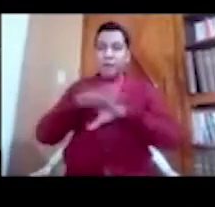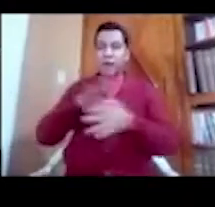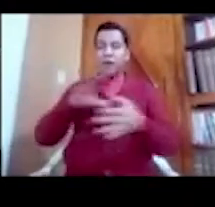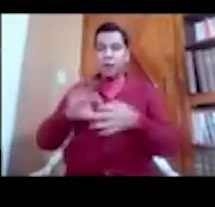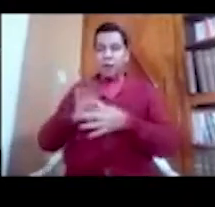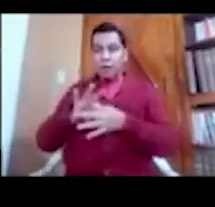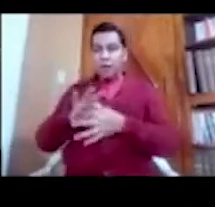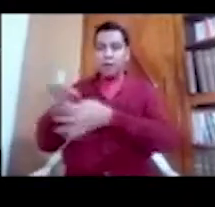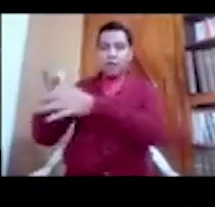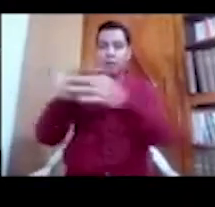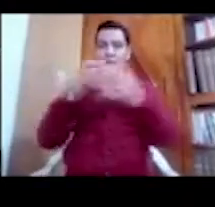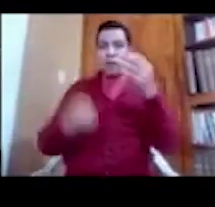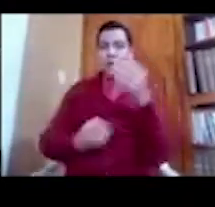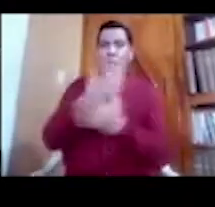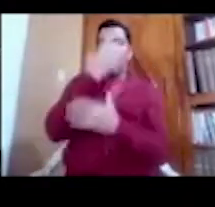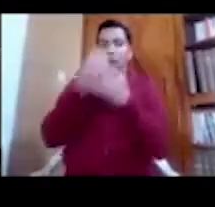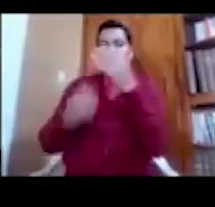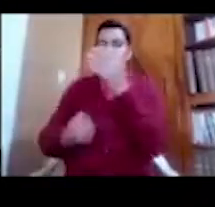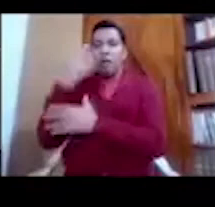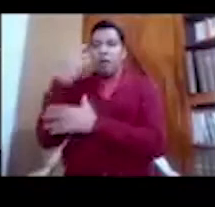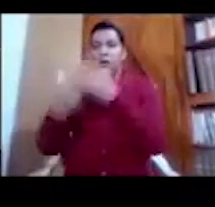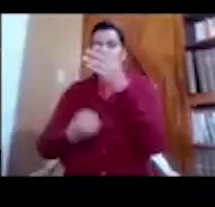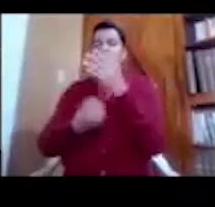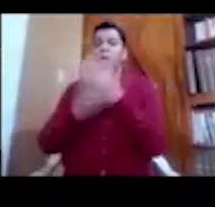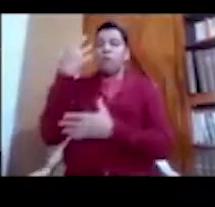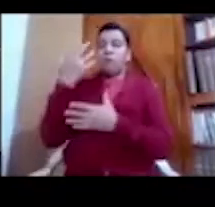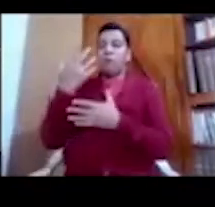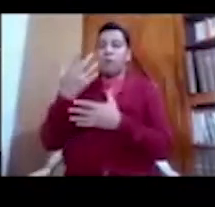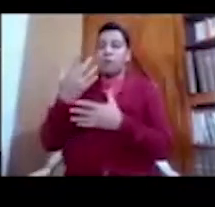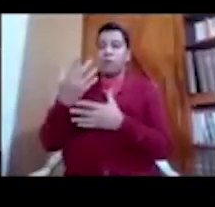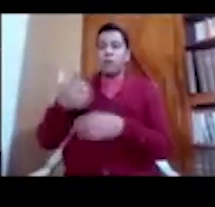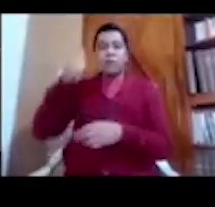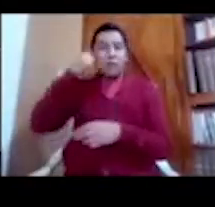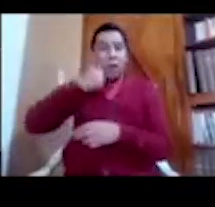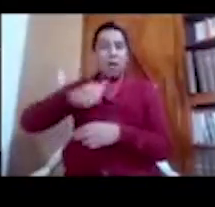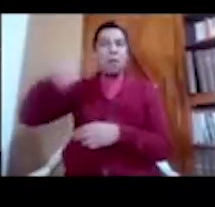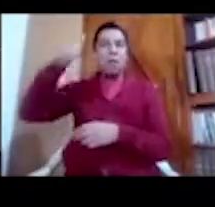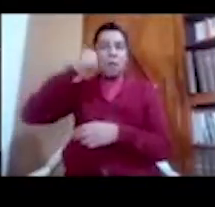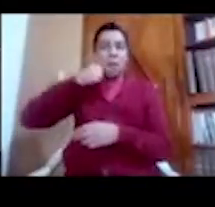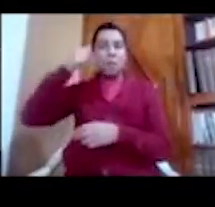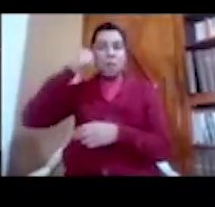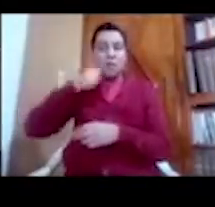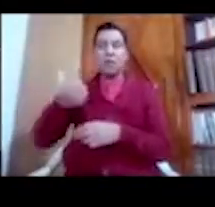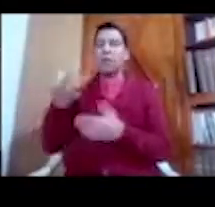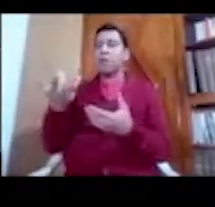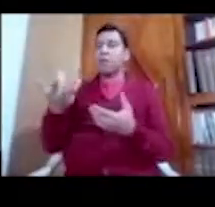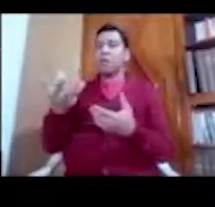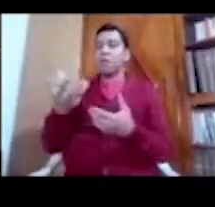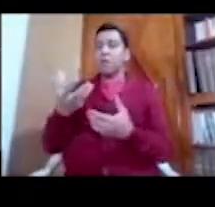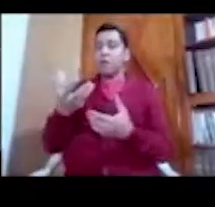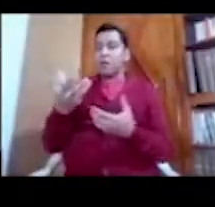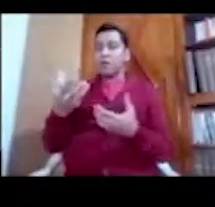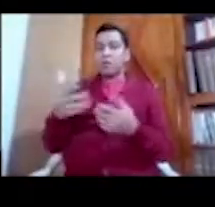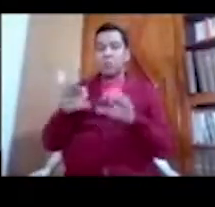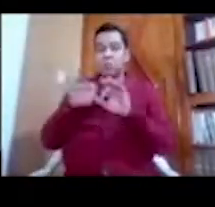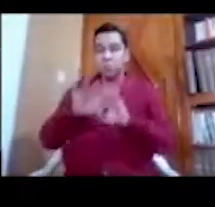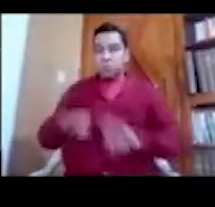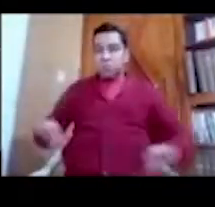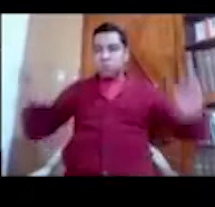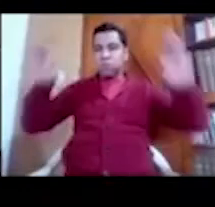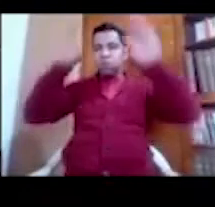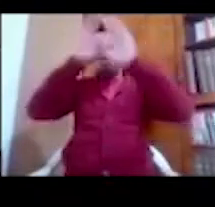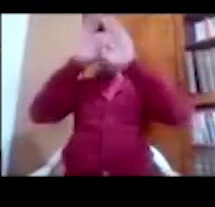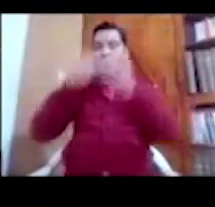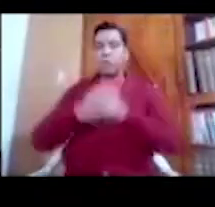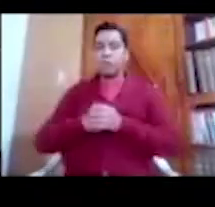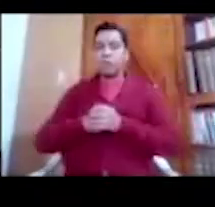las negociaciones, y cómo siempre predomina una noción importante que es la de